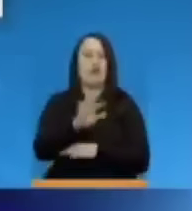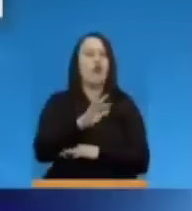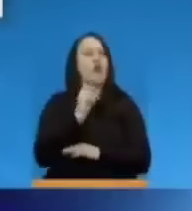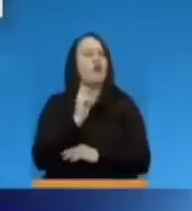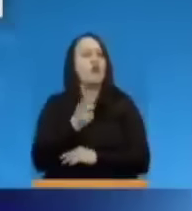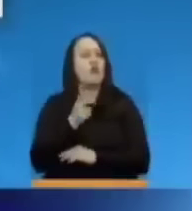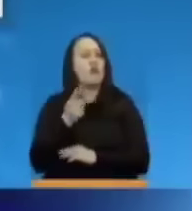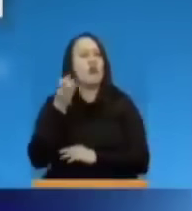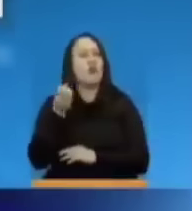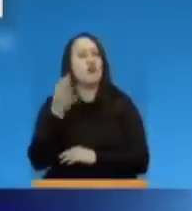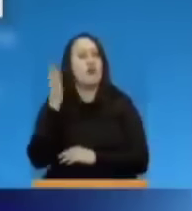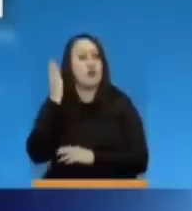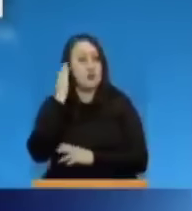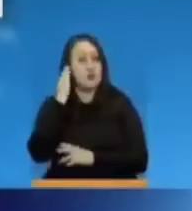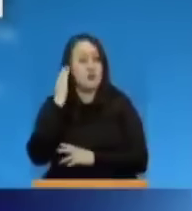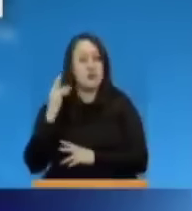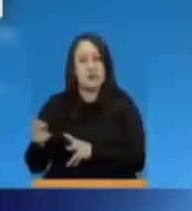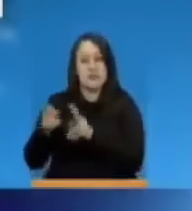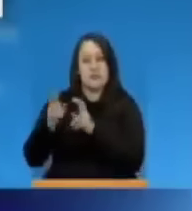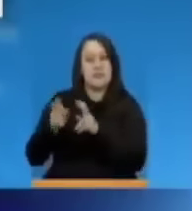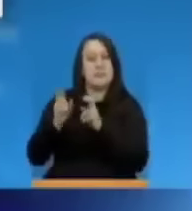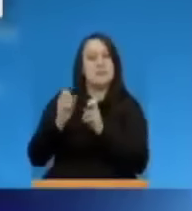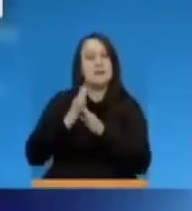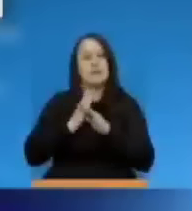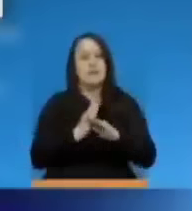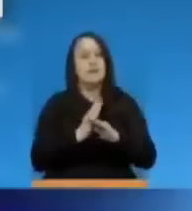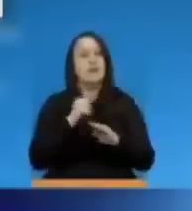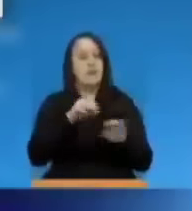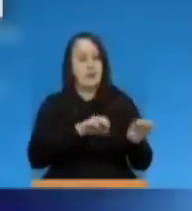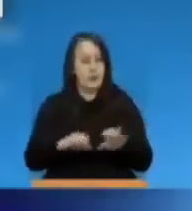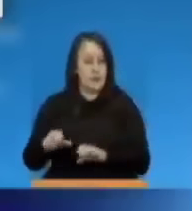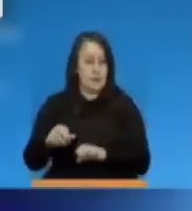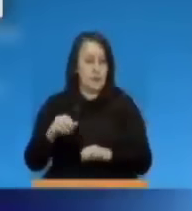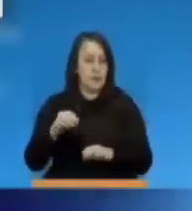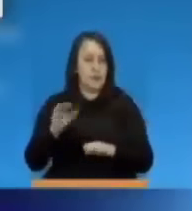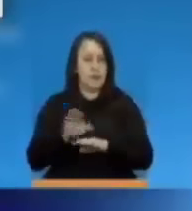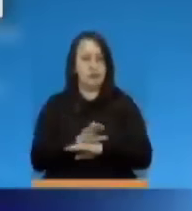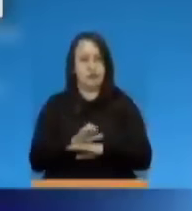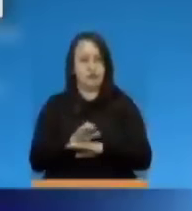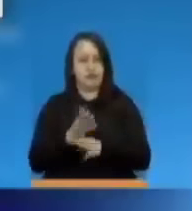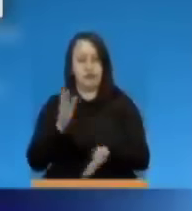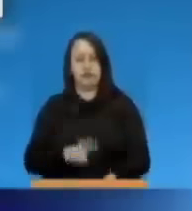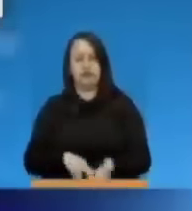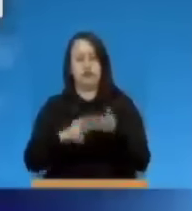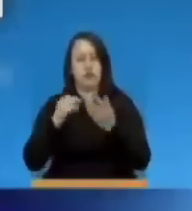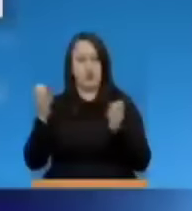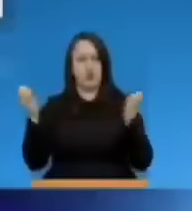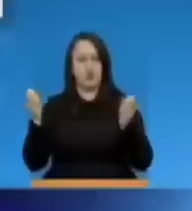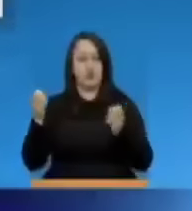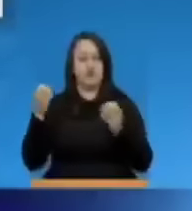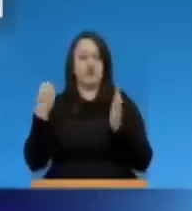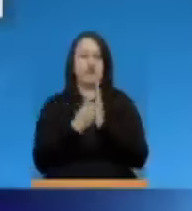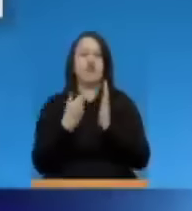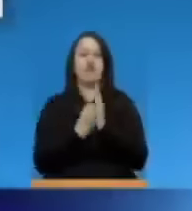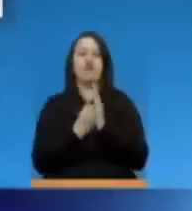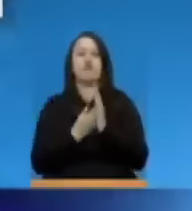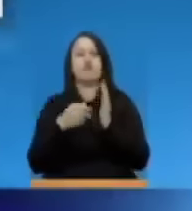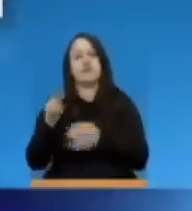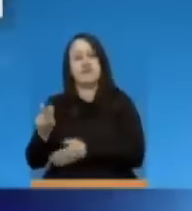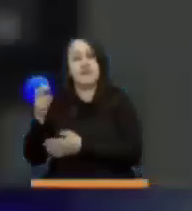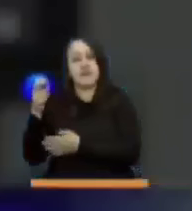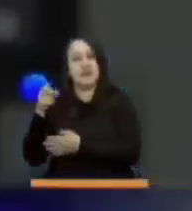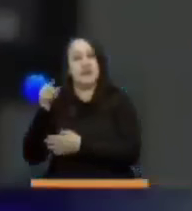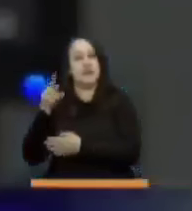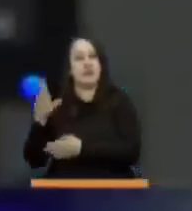extracción de teléfonos móviles que contribuya a la prevención de delitos informáticos y recuperación de evidencias investigativas trazadas por la Fiscalía General de la Nación,